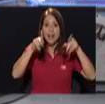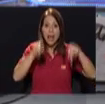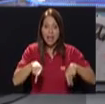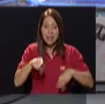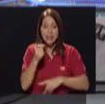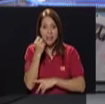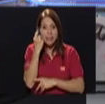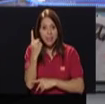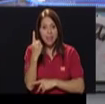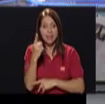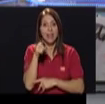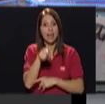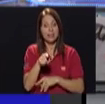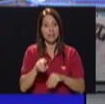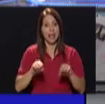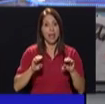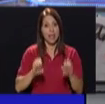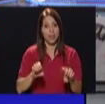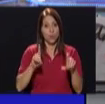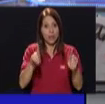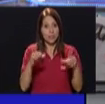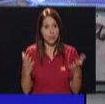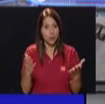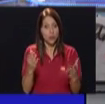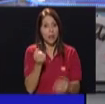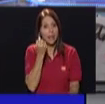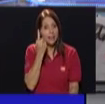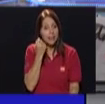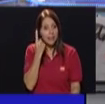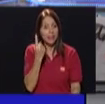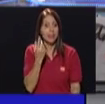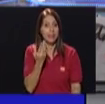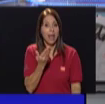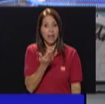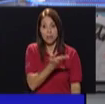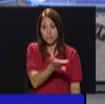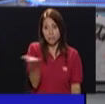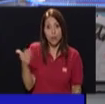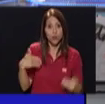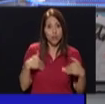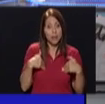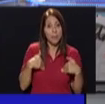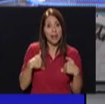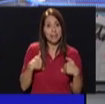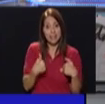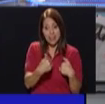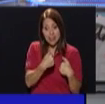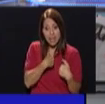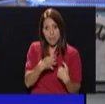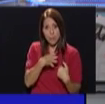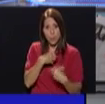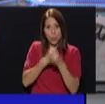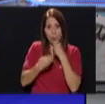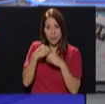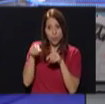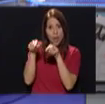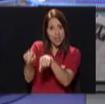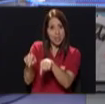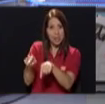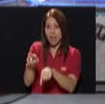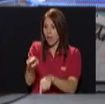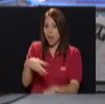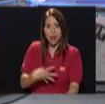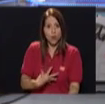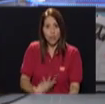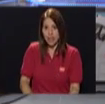gente entienda, esa educación los haga entender de que ellos, los animales tienen su alimento ahí,